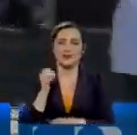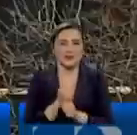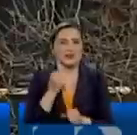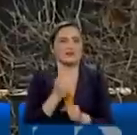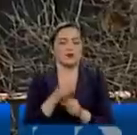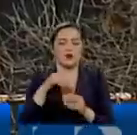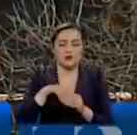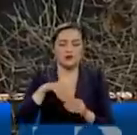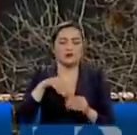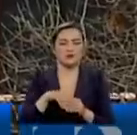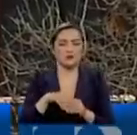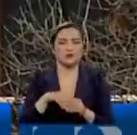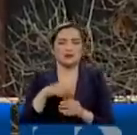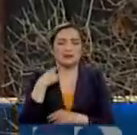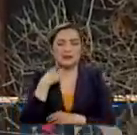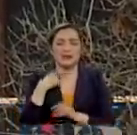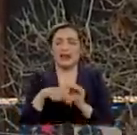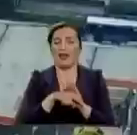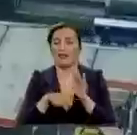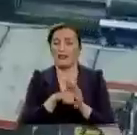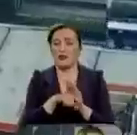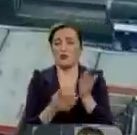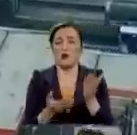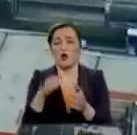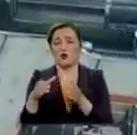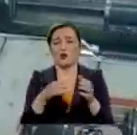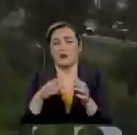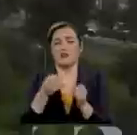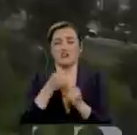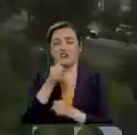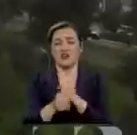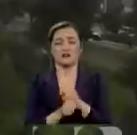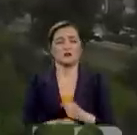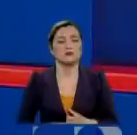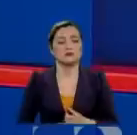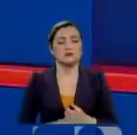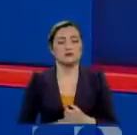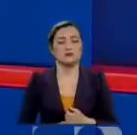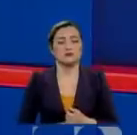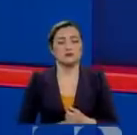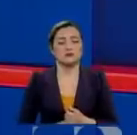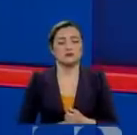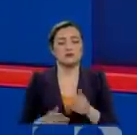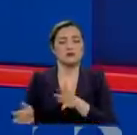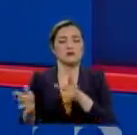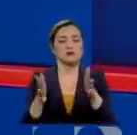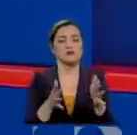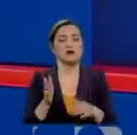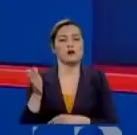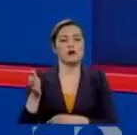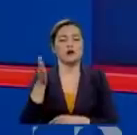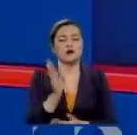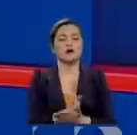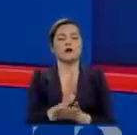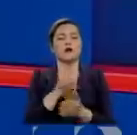recortes necesarios para no terminar con cifras en contra. En Quito, Estefany Paz, 24 horas. Seguimos recorriendo los